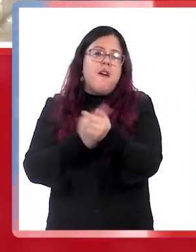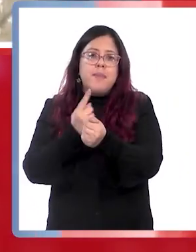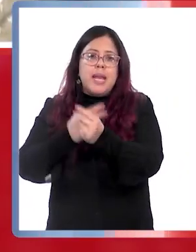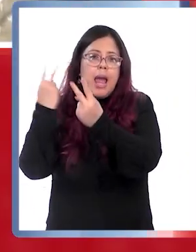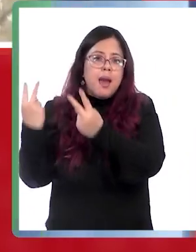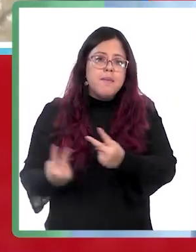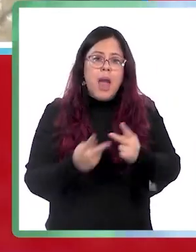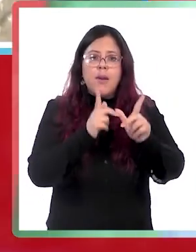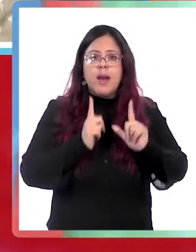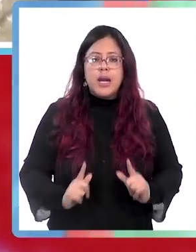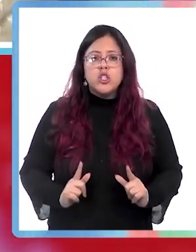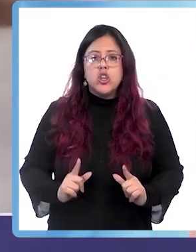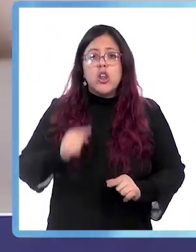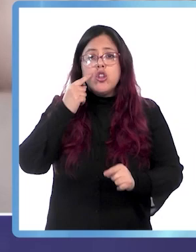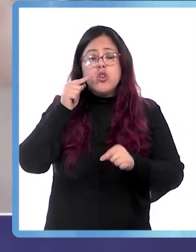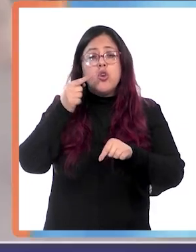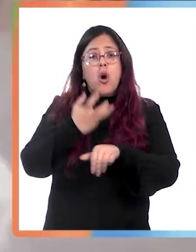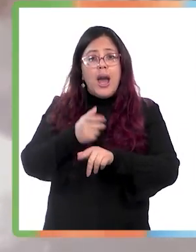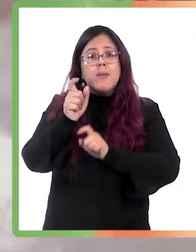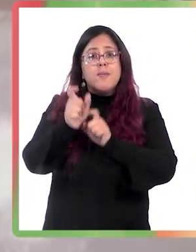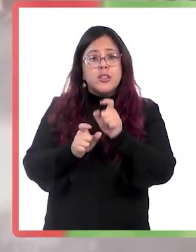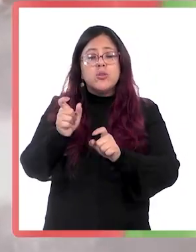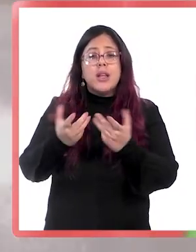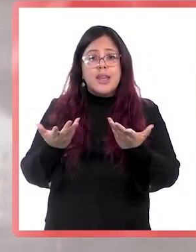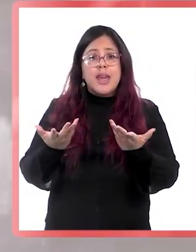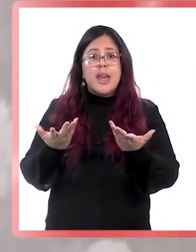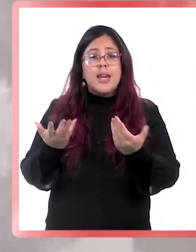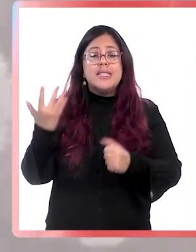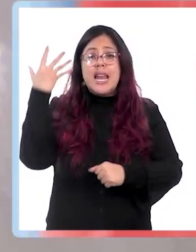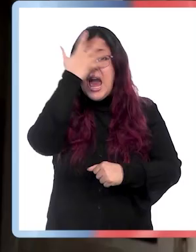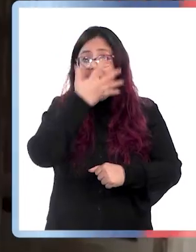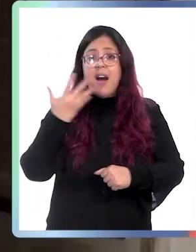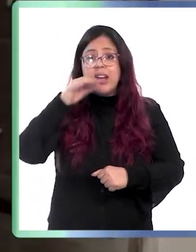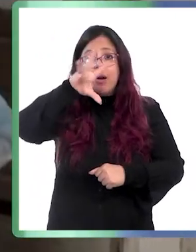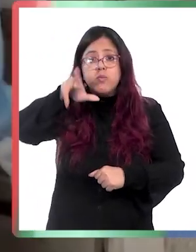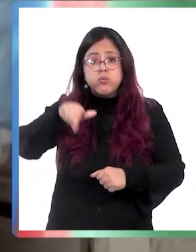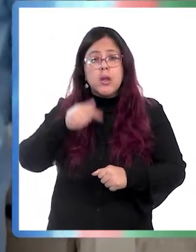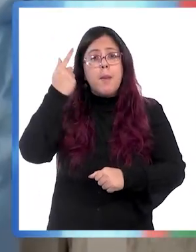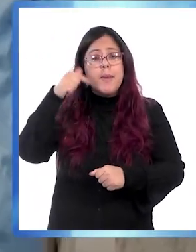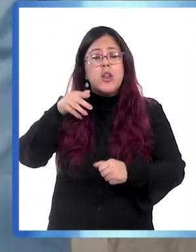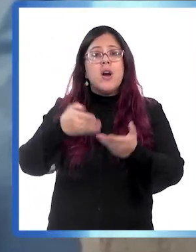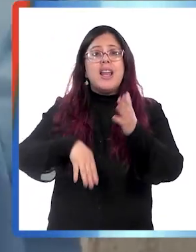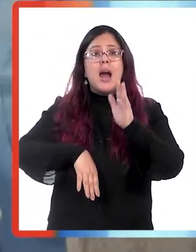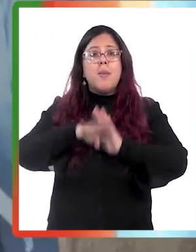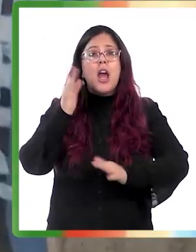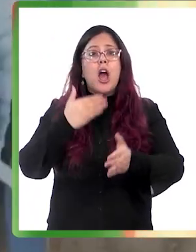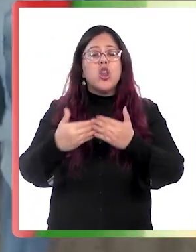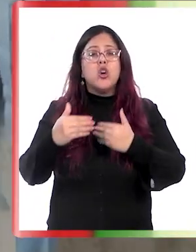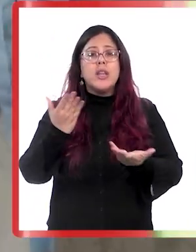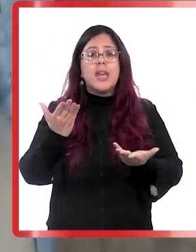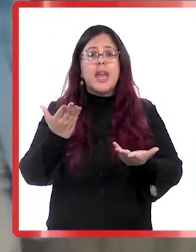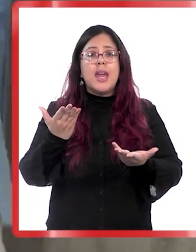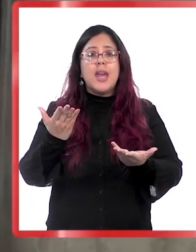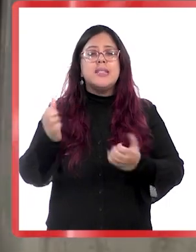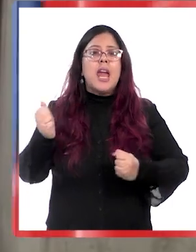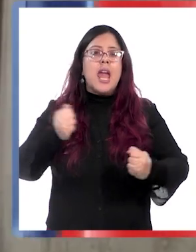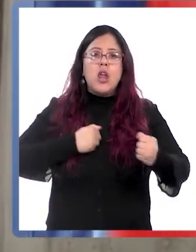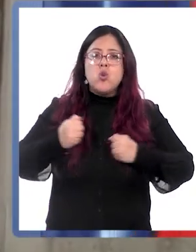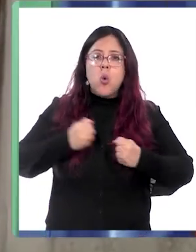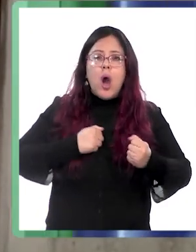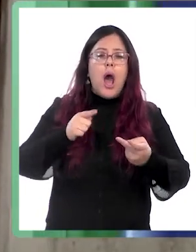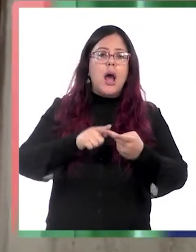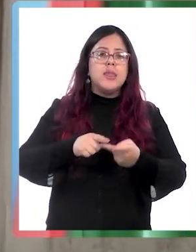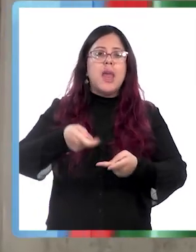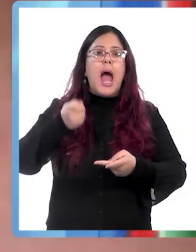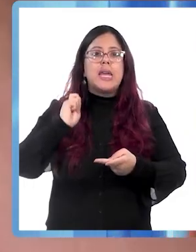general esto, ha habido casos en Sudáfrica, por ejemplo, pero la mayoría son en República Democrática del Congo, Uganda, Kenia, pero bueno, Kenia y Uganda